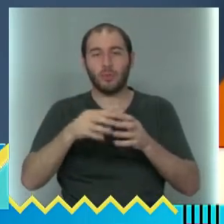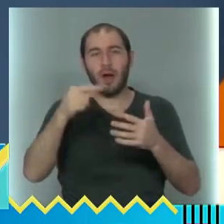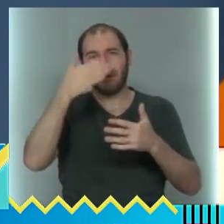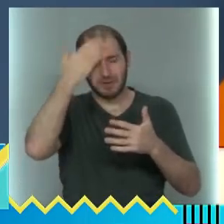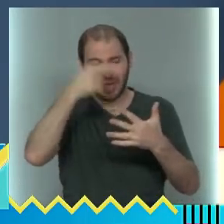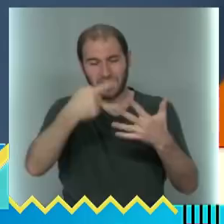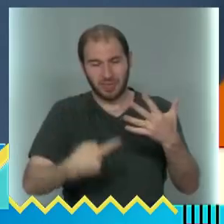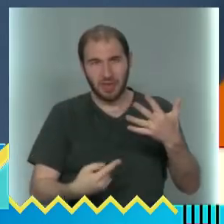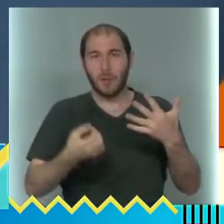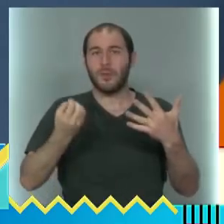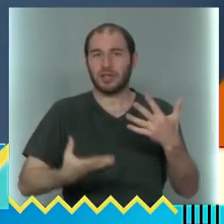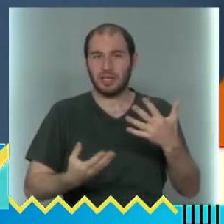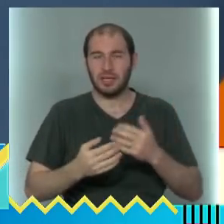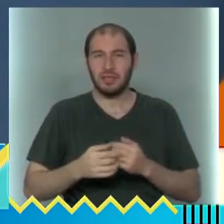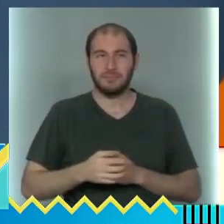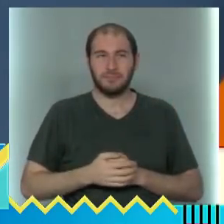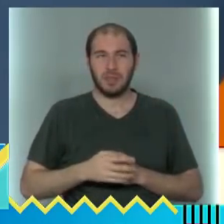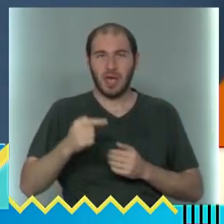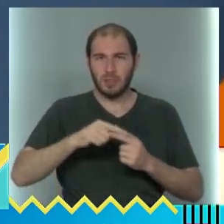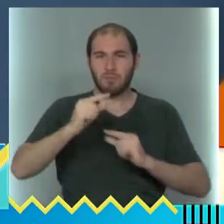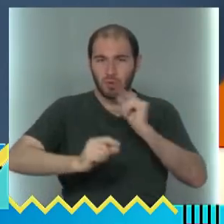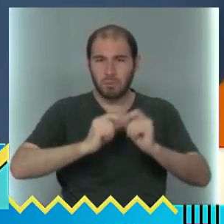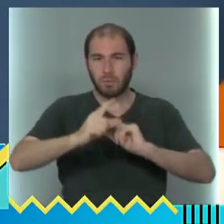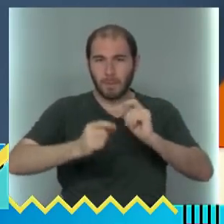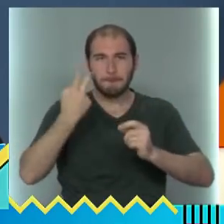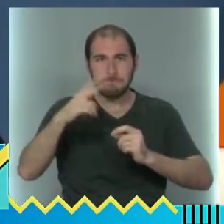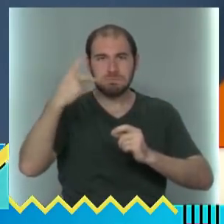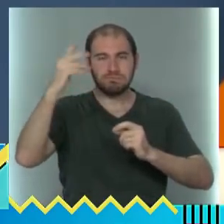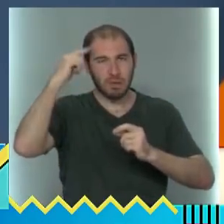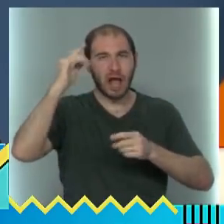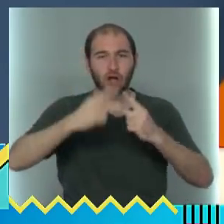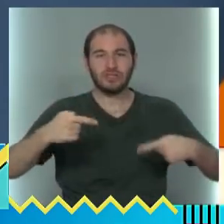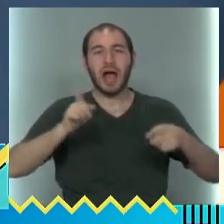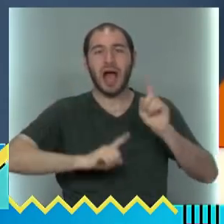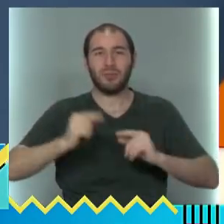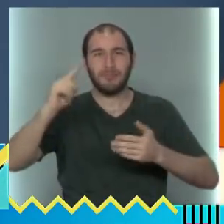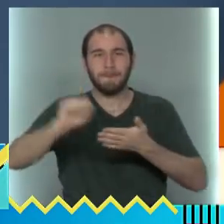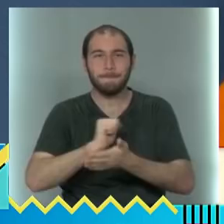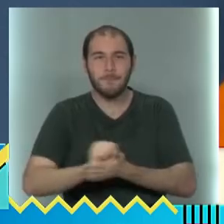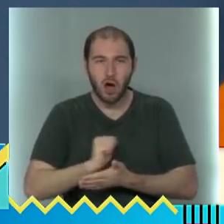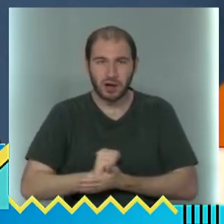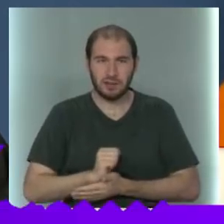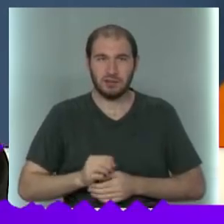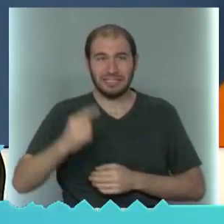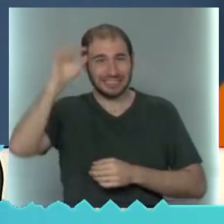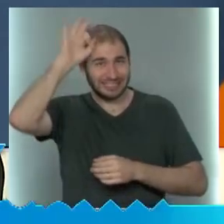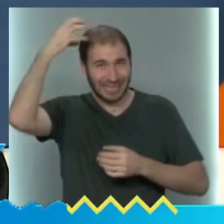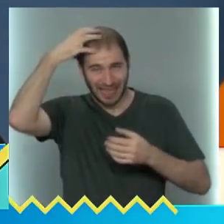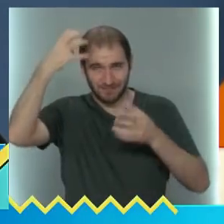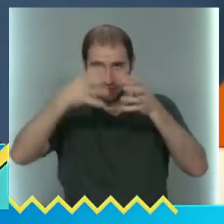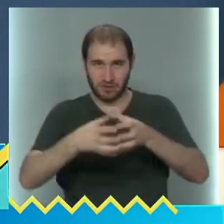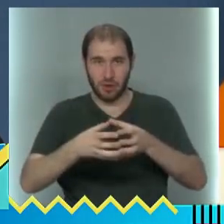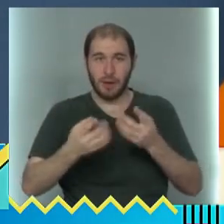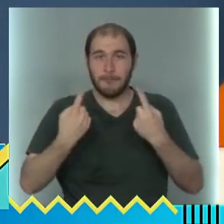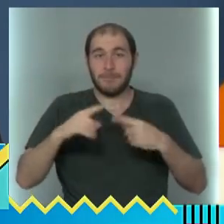que se caracterizan por una pérdida progresiva de la función, de alguna función de nuestro cerebro